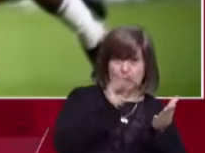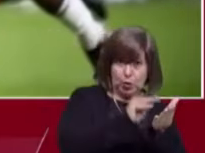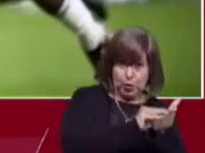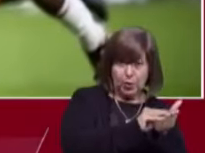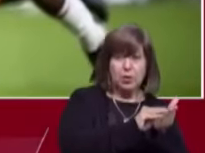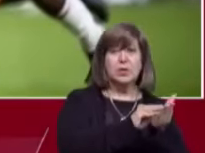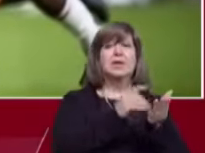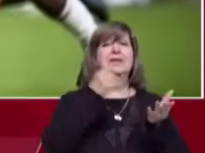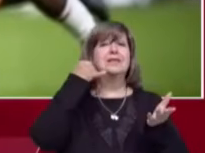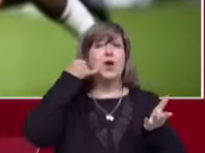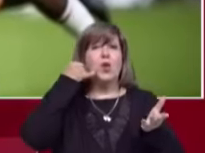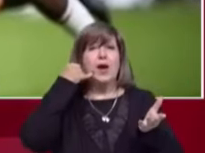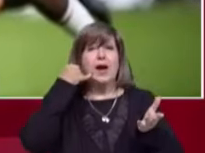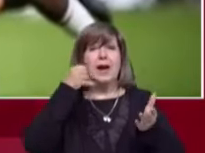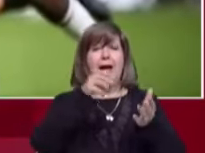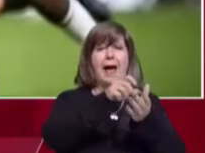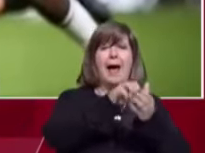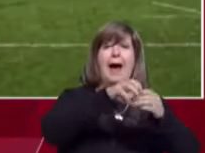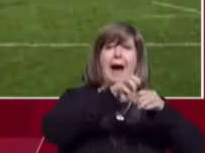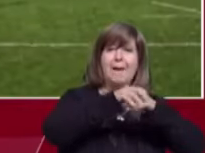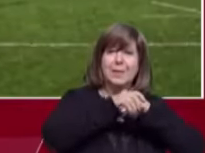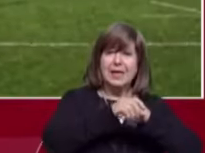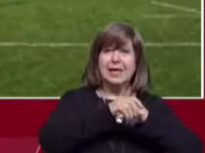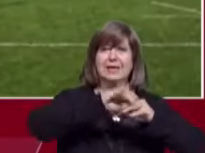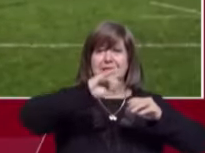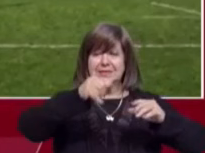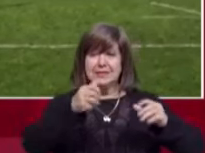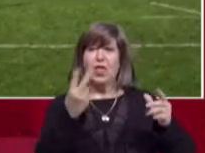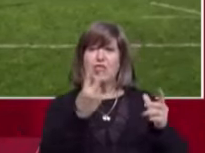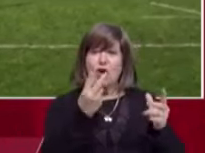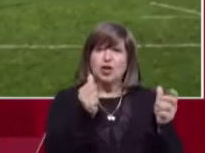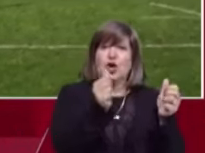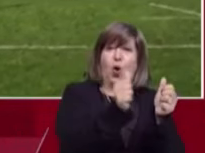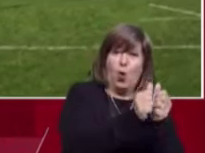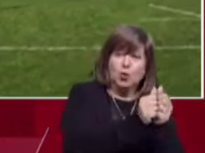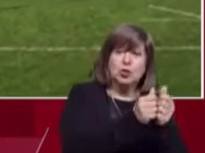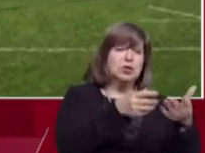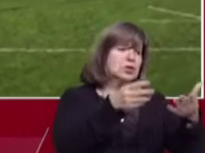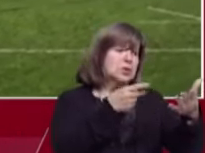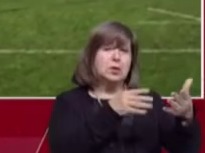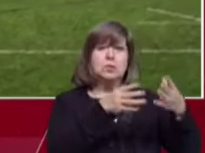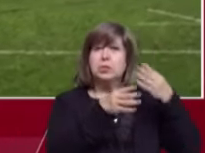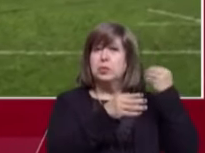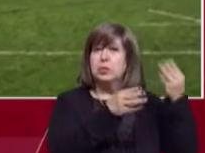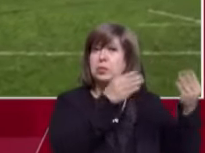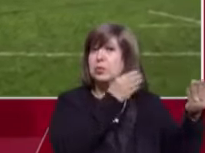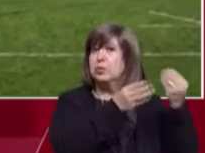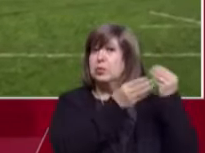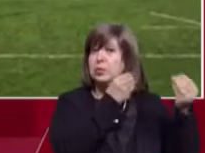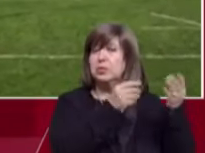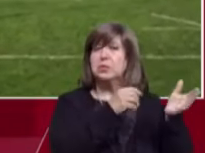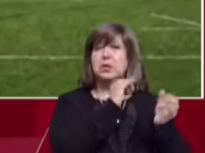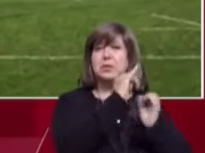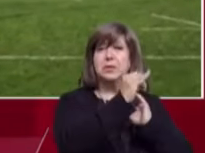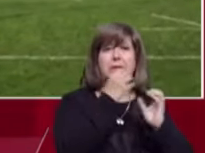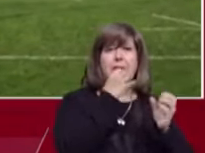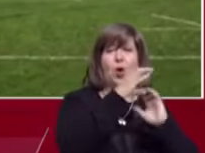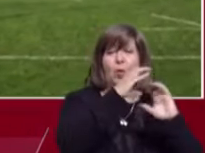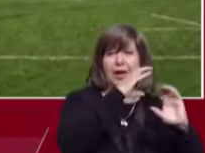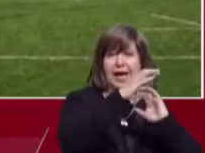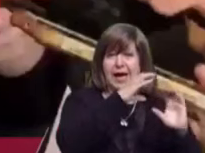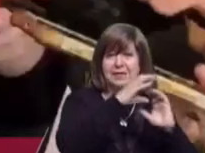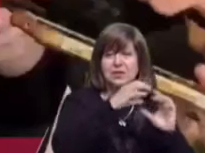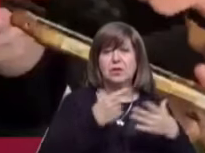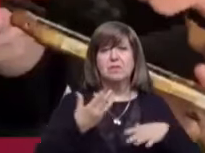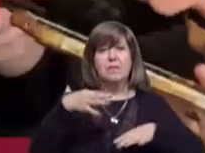último tales piezas probatorias fueron complementadas además por las testimonios a todas luces desinteresados de Los profesionales de la medicina actuante de los